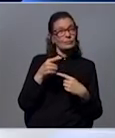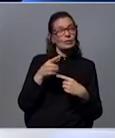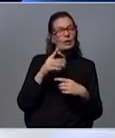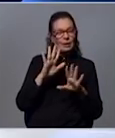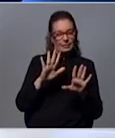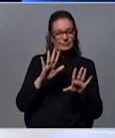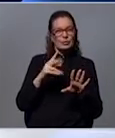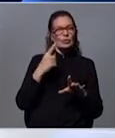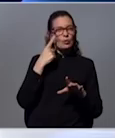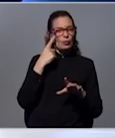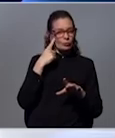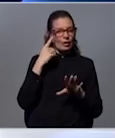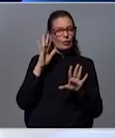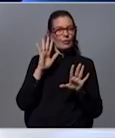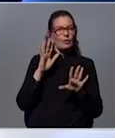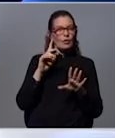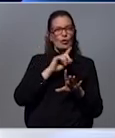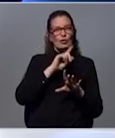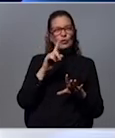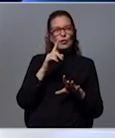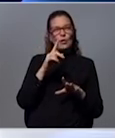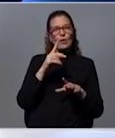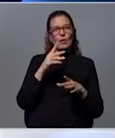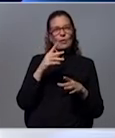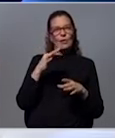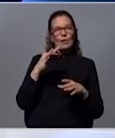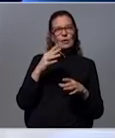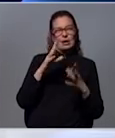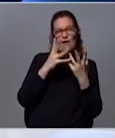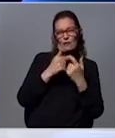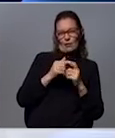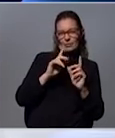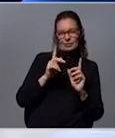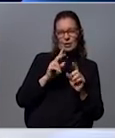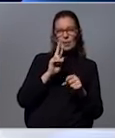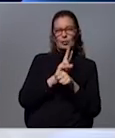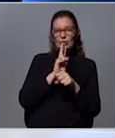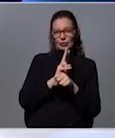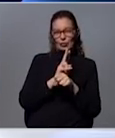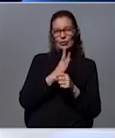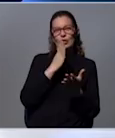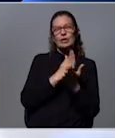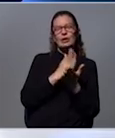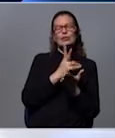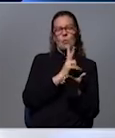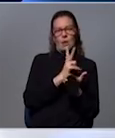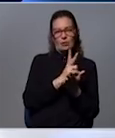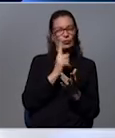de una de las banderas de la reforma esta no es la forma si la protección de los derechos humanos